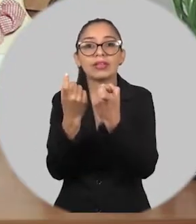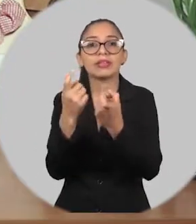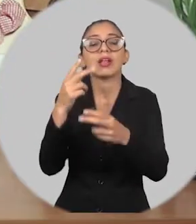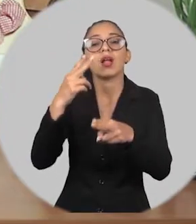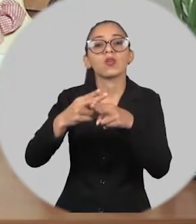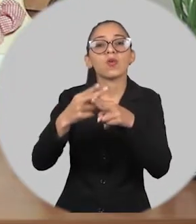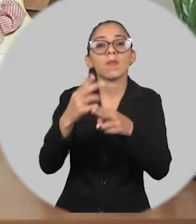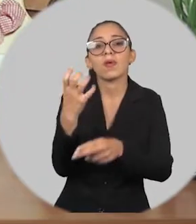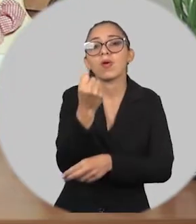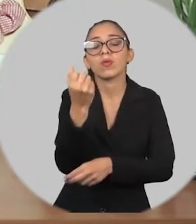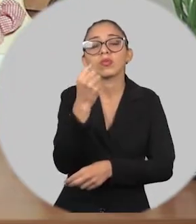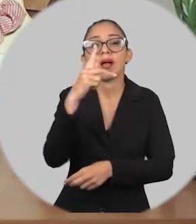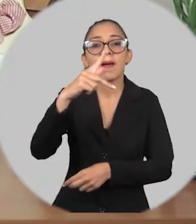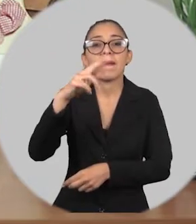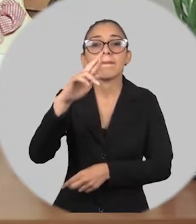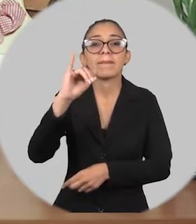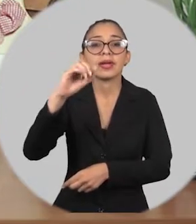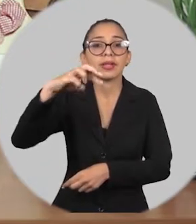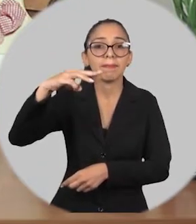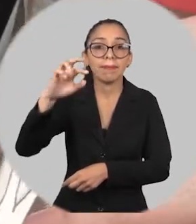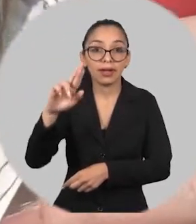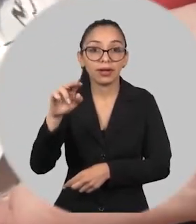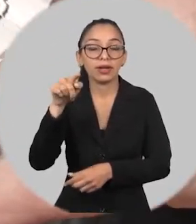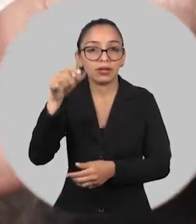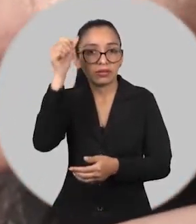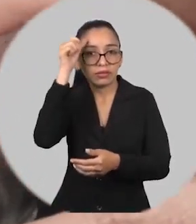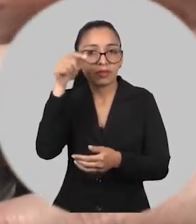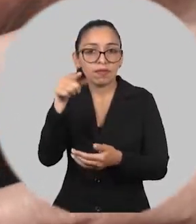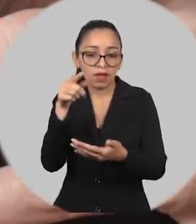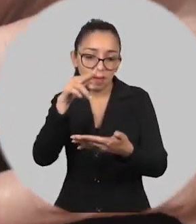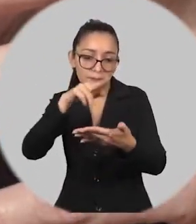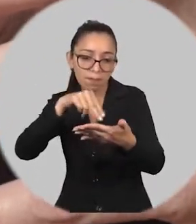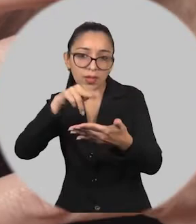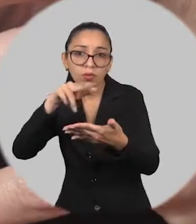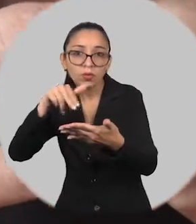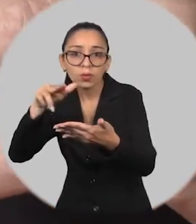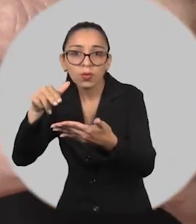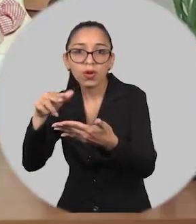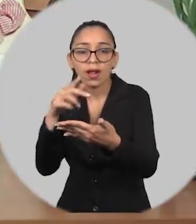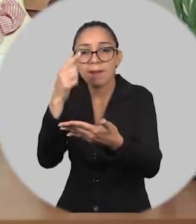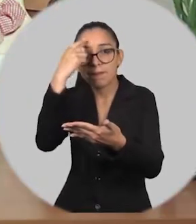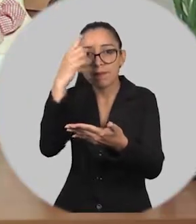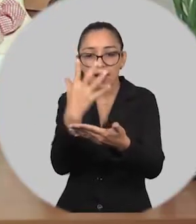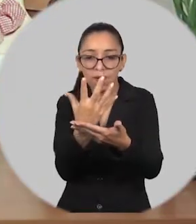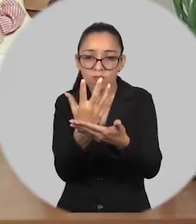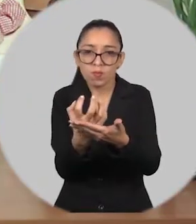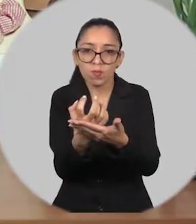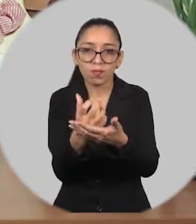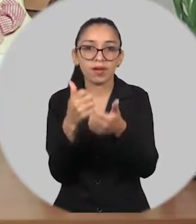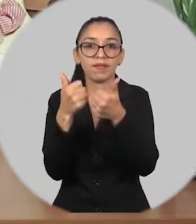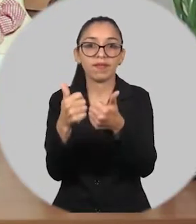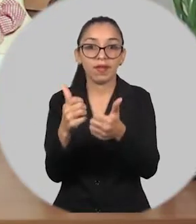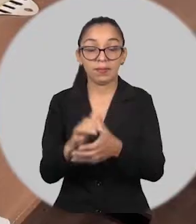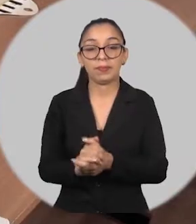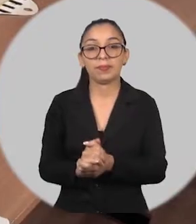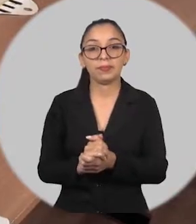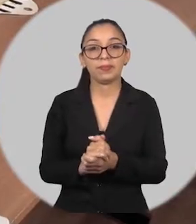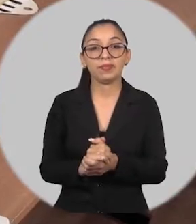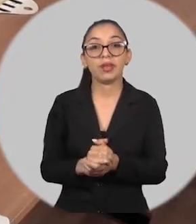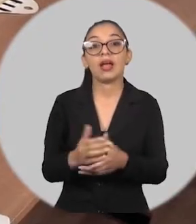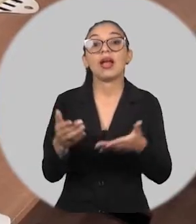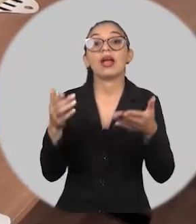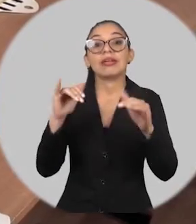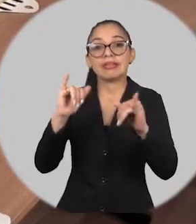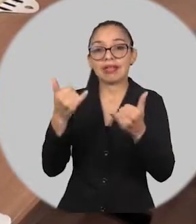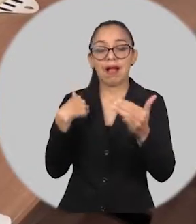un producto que se llama primer para que nuestra pintura acrílica, que es la que vamos a usar, se pueda adherir a la superficie. Por aquí yo